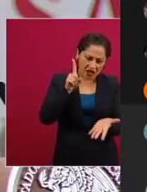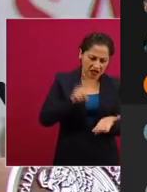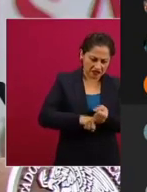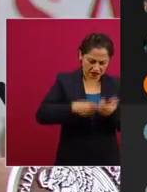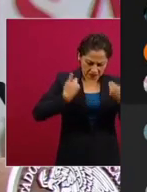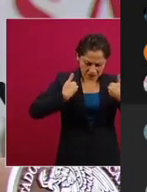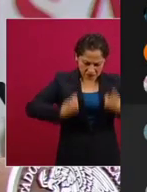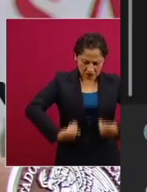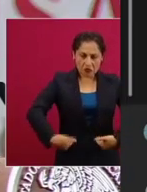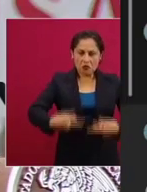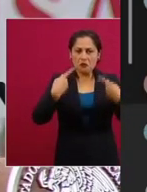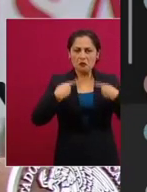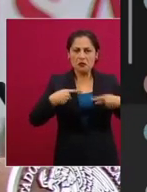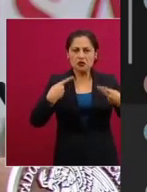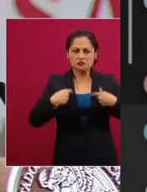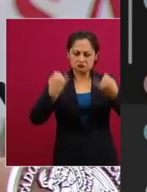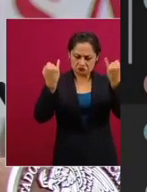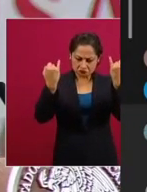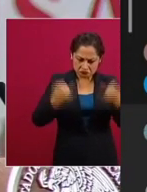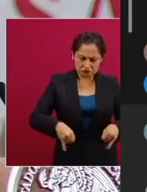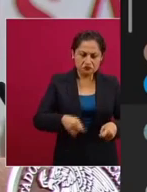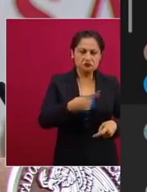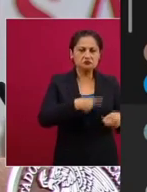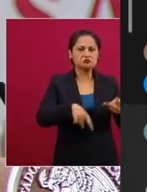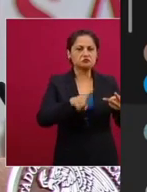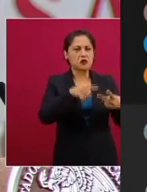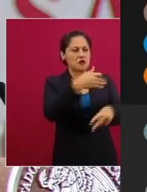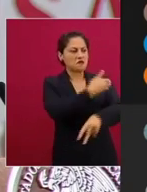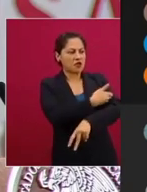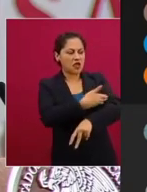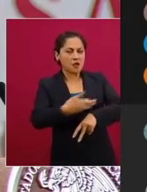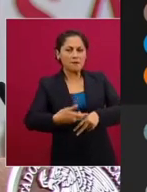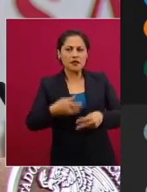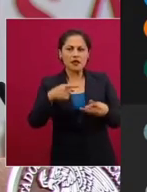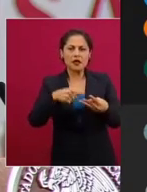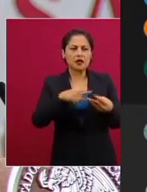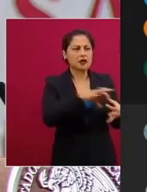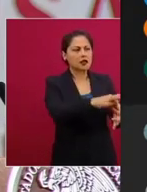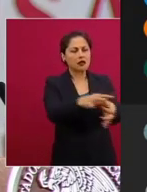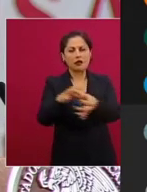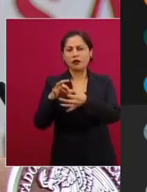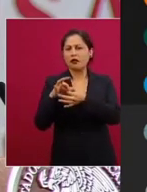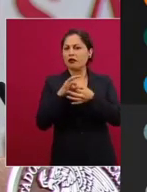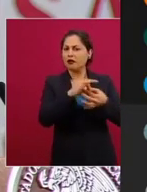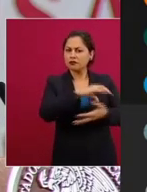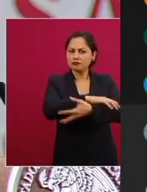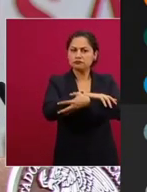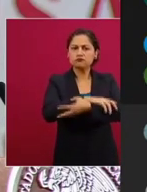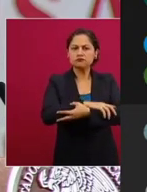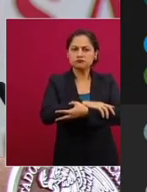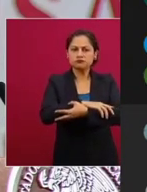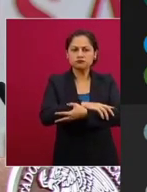pues aglomerada, ¿no? Por así mencionarlo. Así que vamos a ponerle fin a esta transmisión.